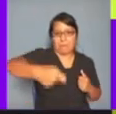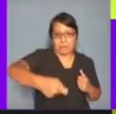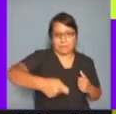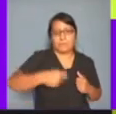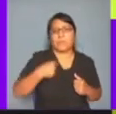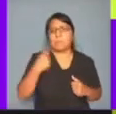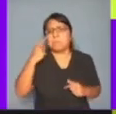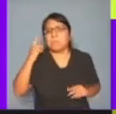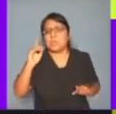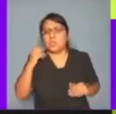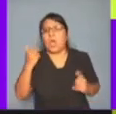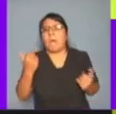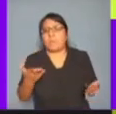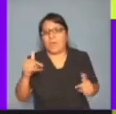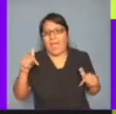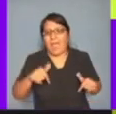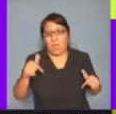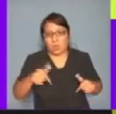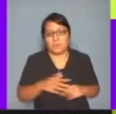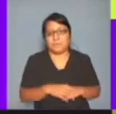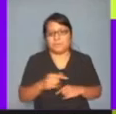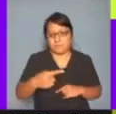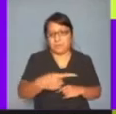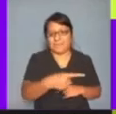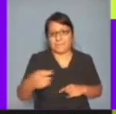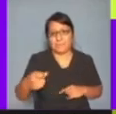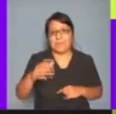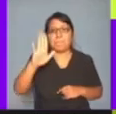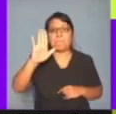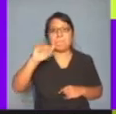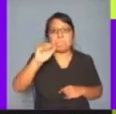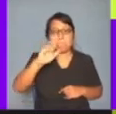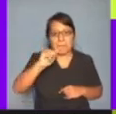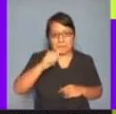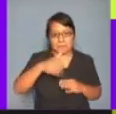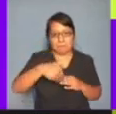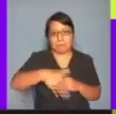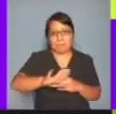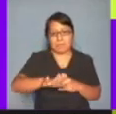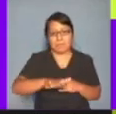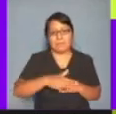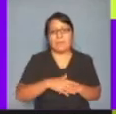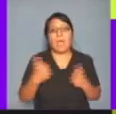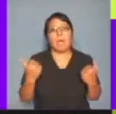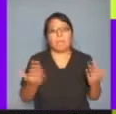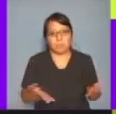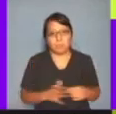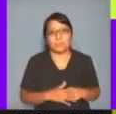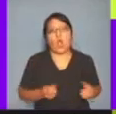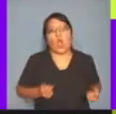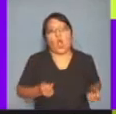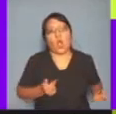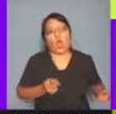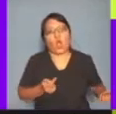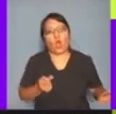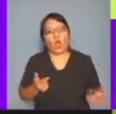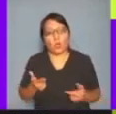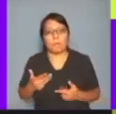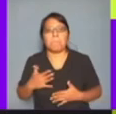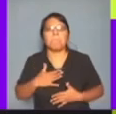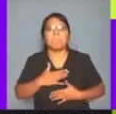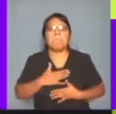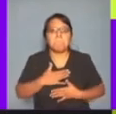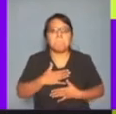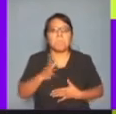ahora, esta semana que viene, sí, a partir del día martes, para poder comprar, que creo que eso